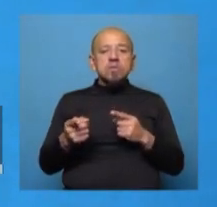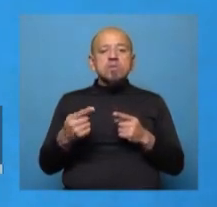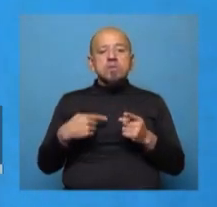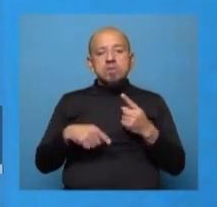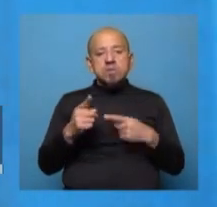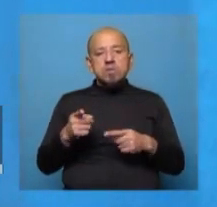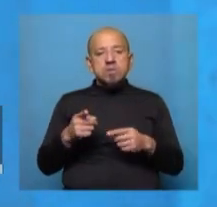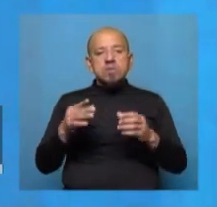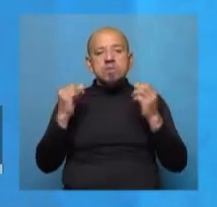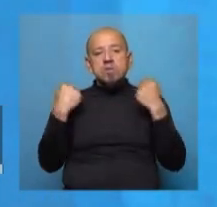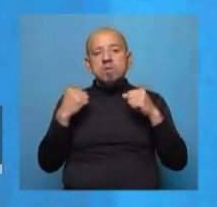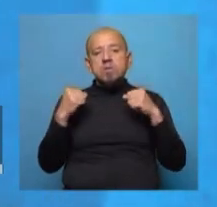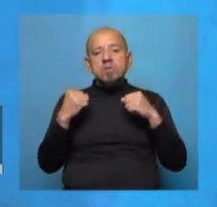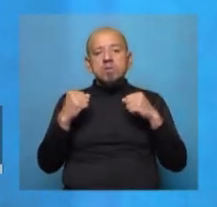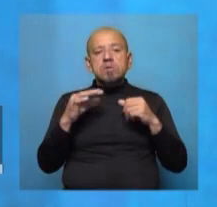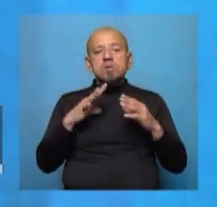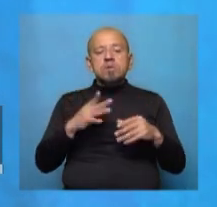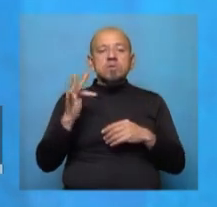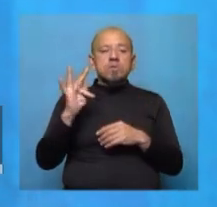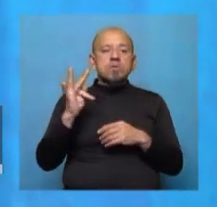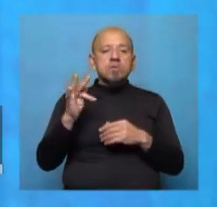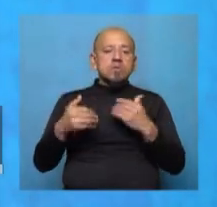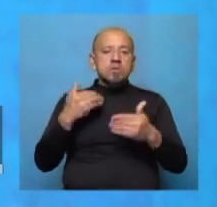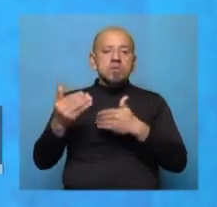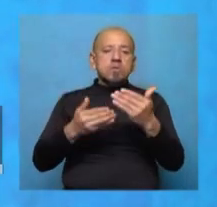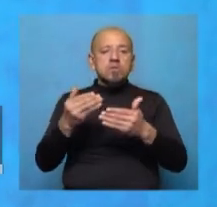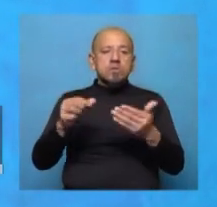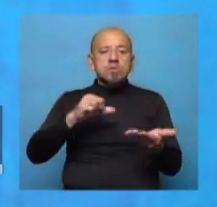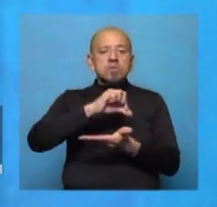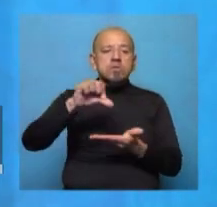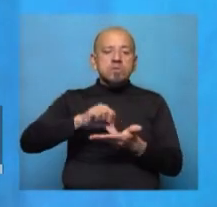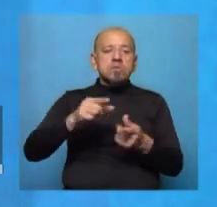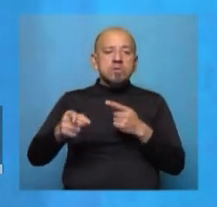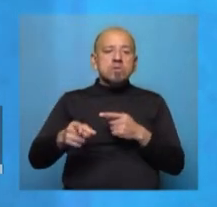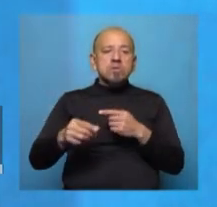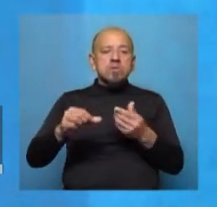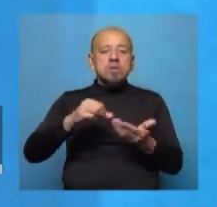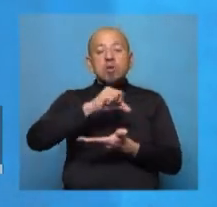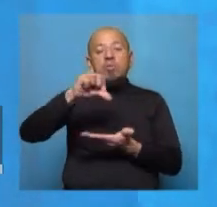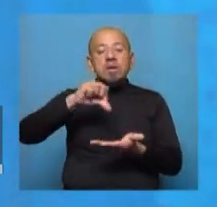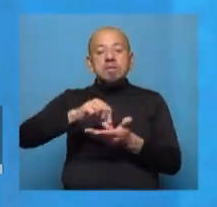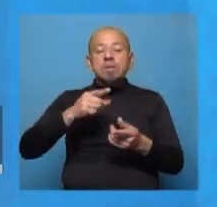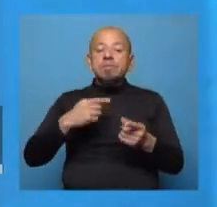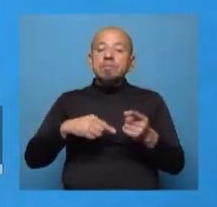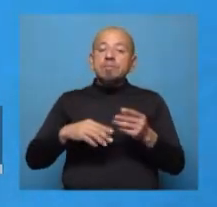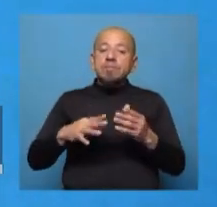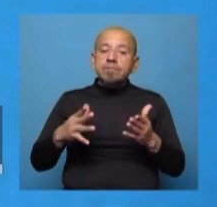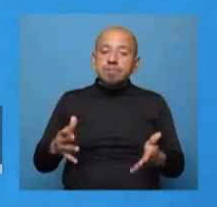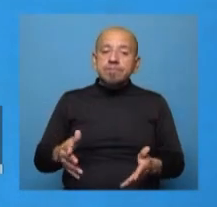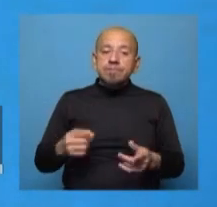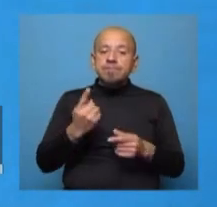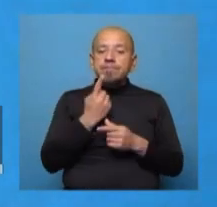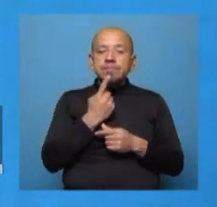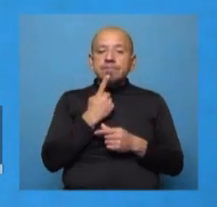el el deporte es un factor de desarrollo para las ciudades para las comunidades para los países y